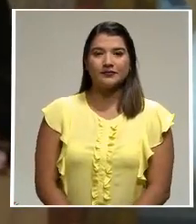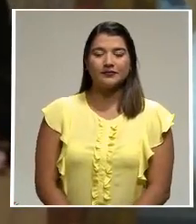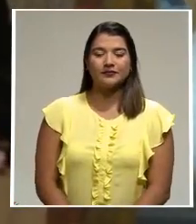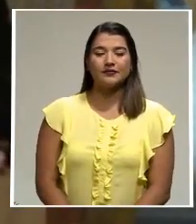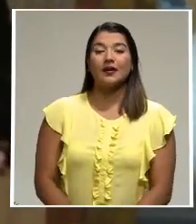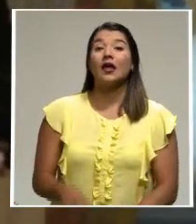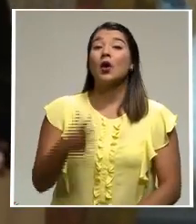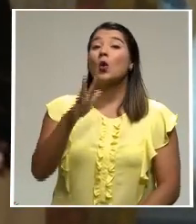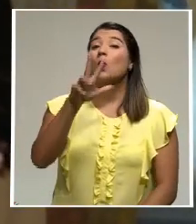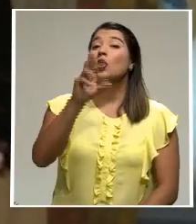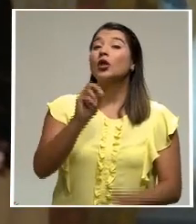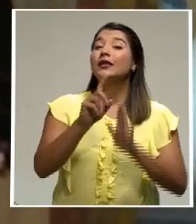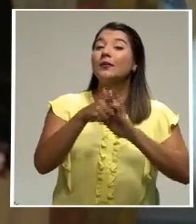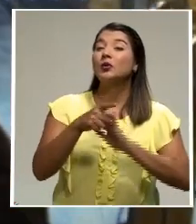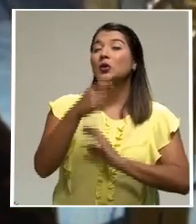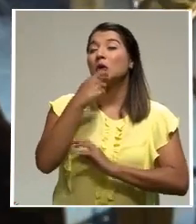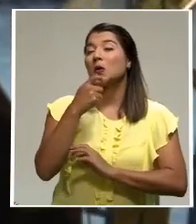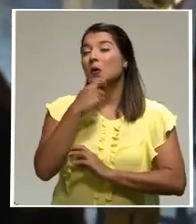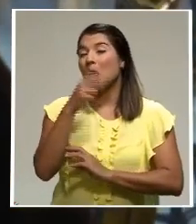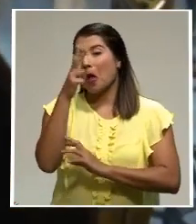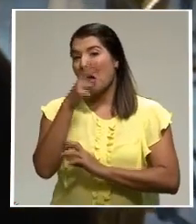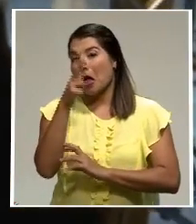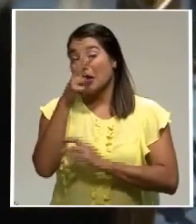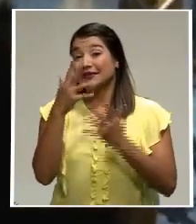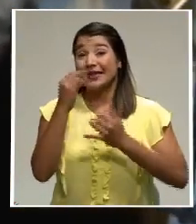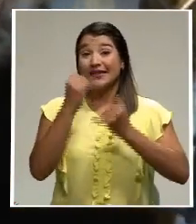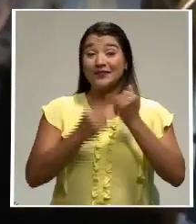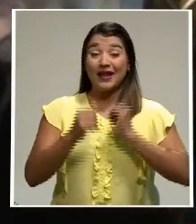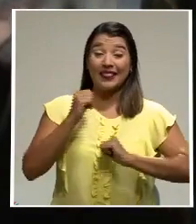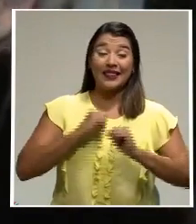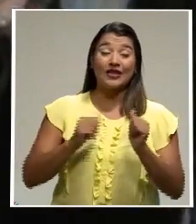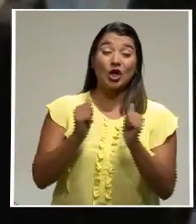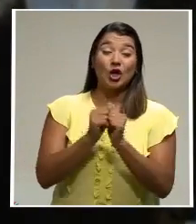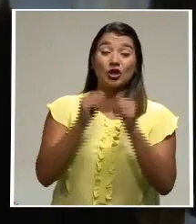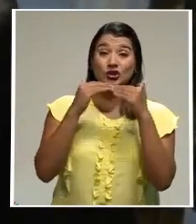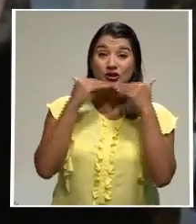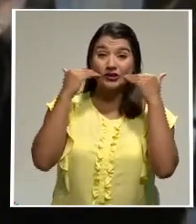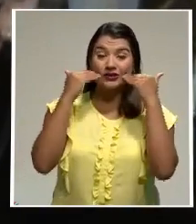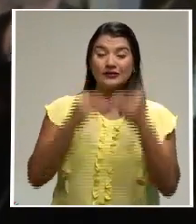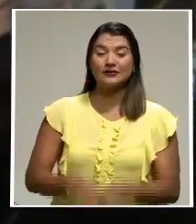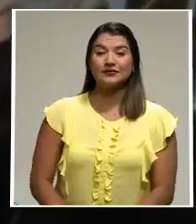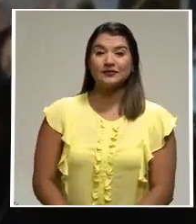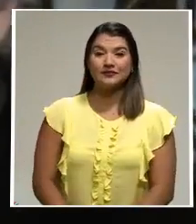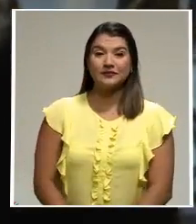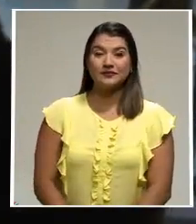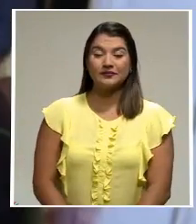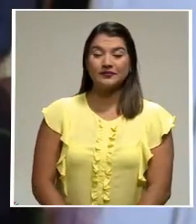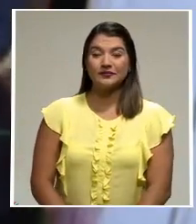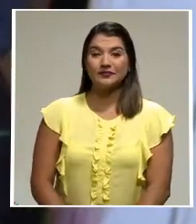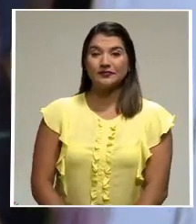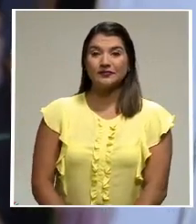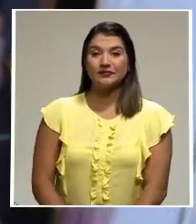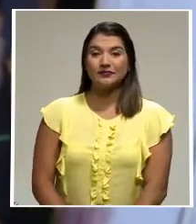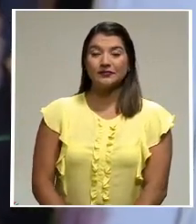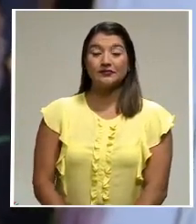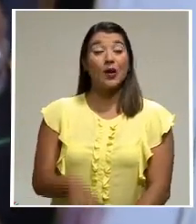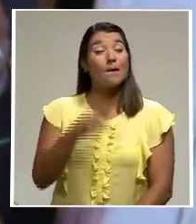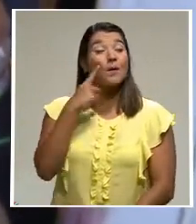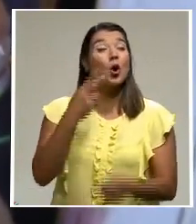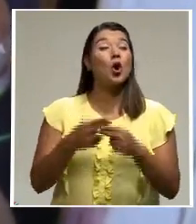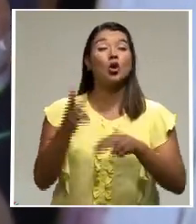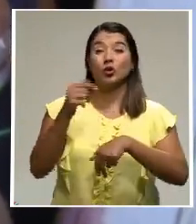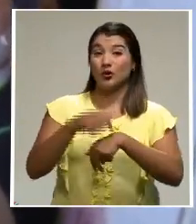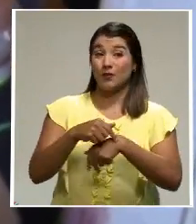Tras media hora de chistes y carcajadas, salieron del teatro con una sonrisa. Muchas gracias, encantado. Por un rato,